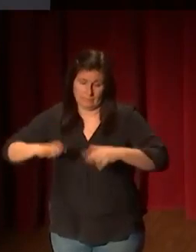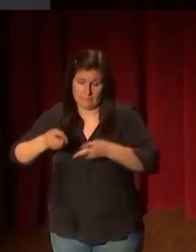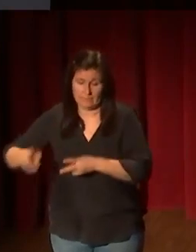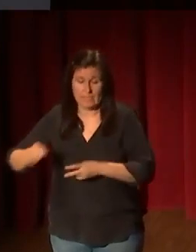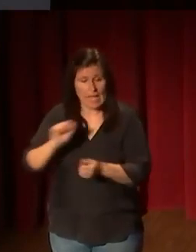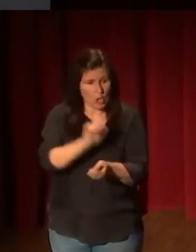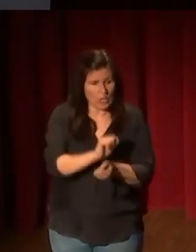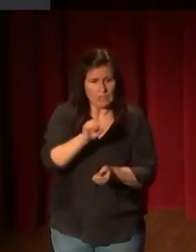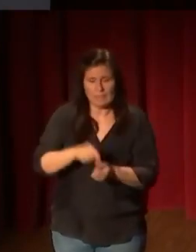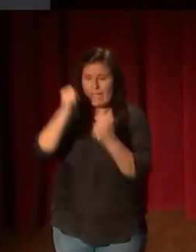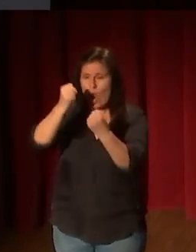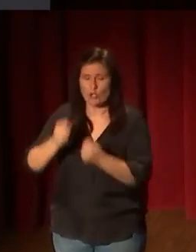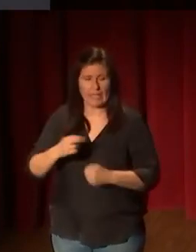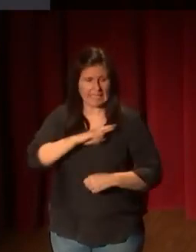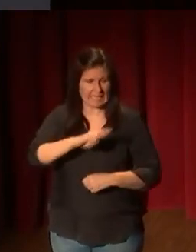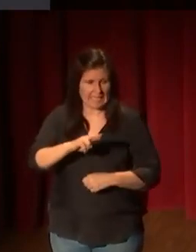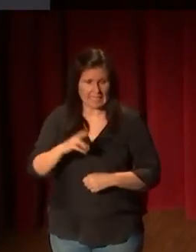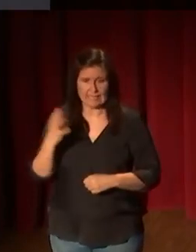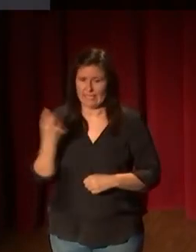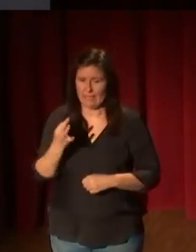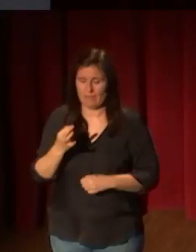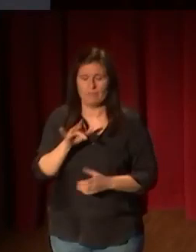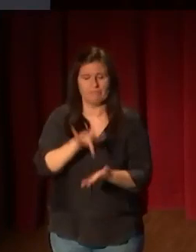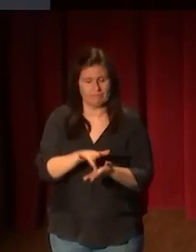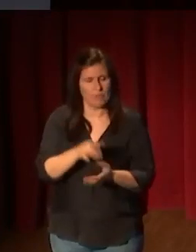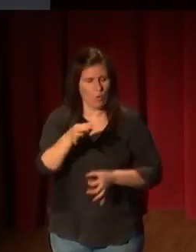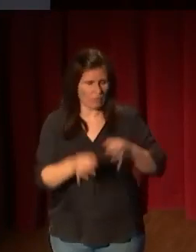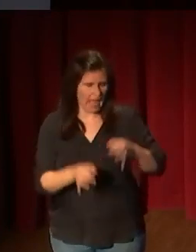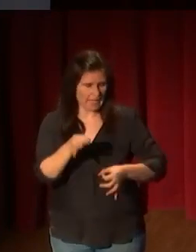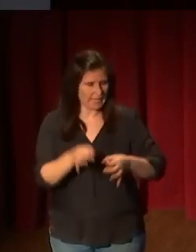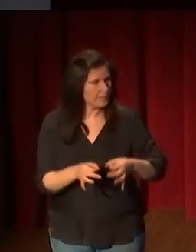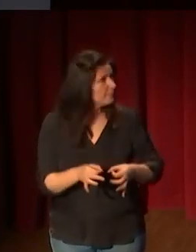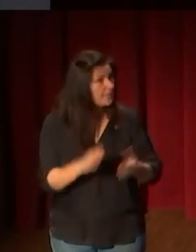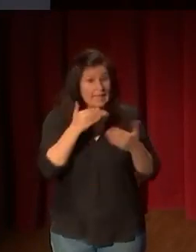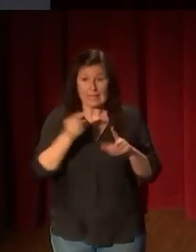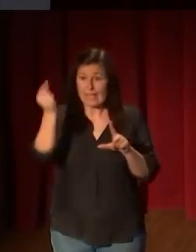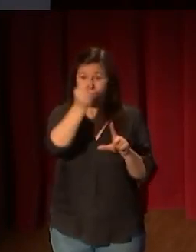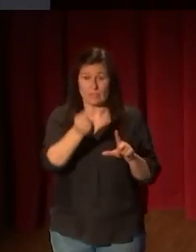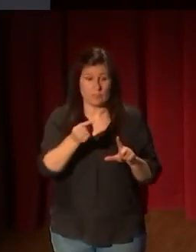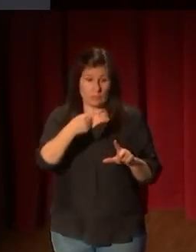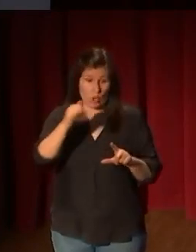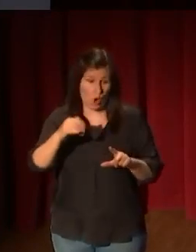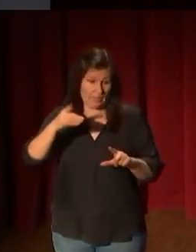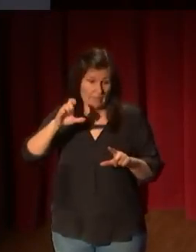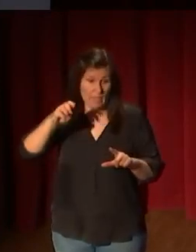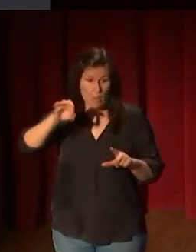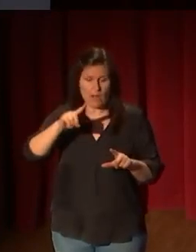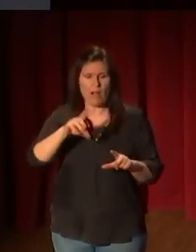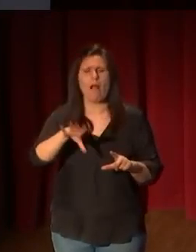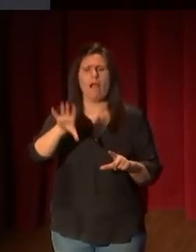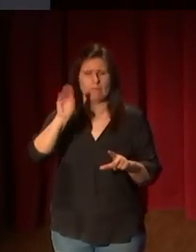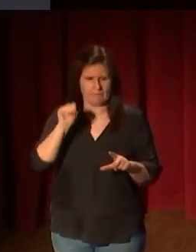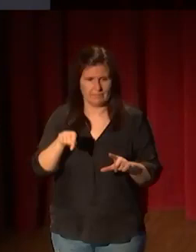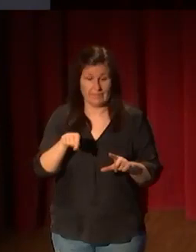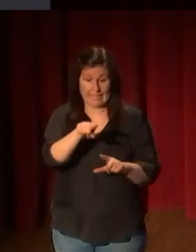autoridades eclesiásticas que tenían que juzgarlos gracias a los dibujos de gómez de mora comprendemos